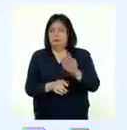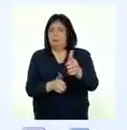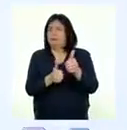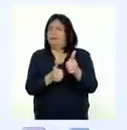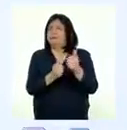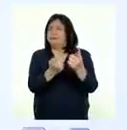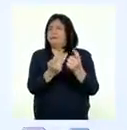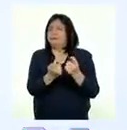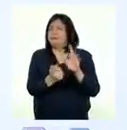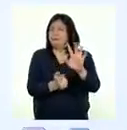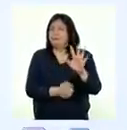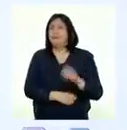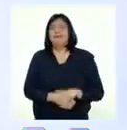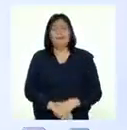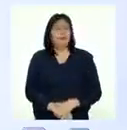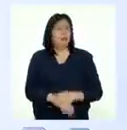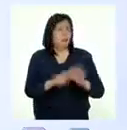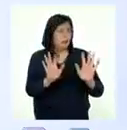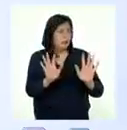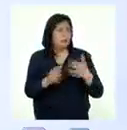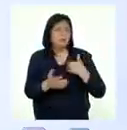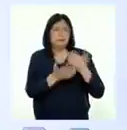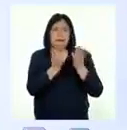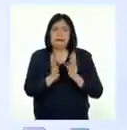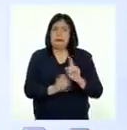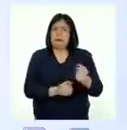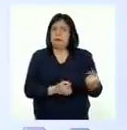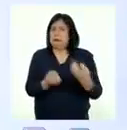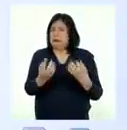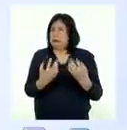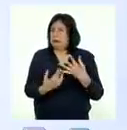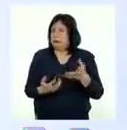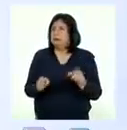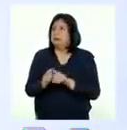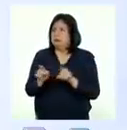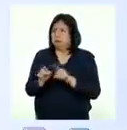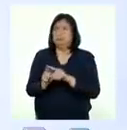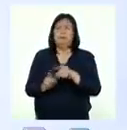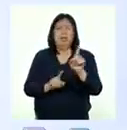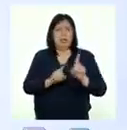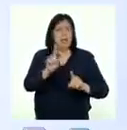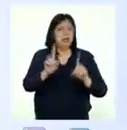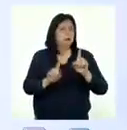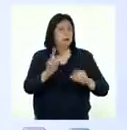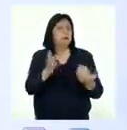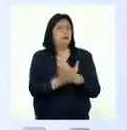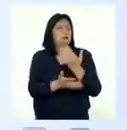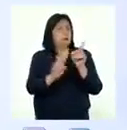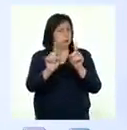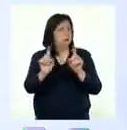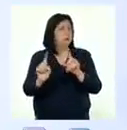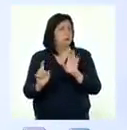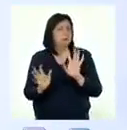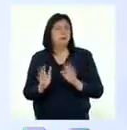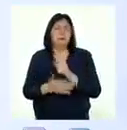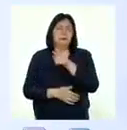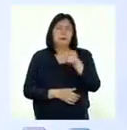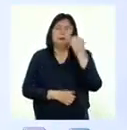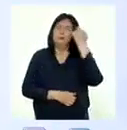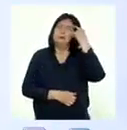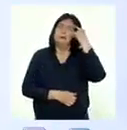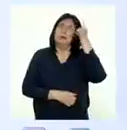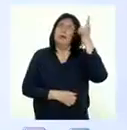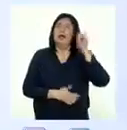Muy buena pregunta, Patricia. Mis estudiantes me comentaron también sobre algunas nuevas preguntas que les